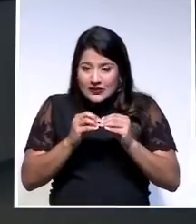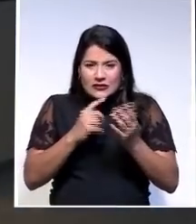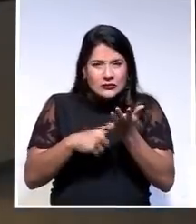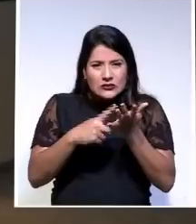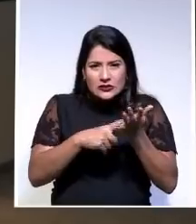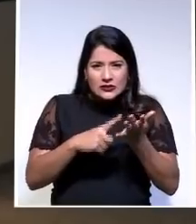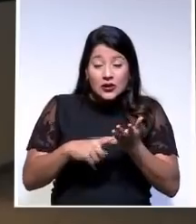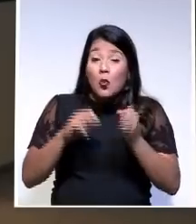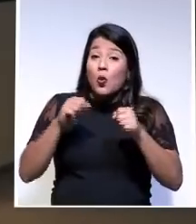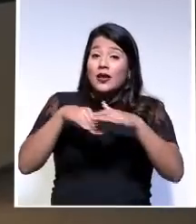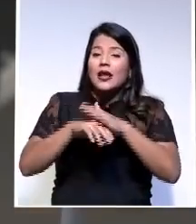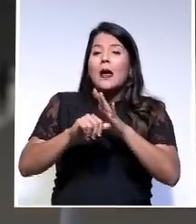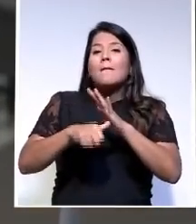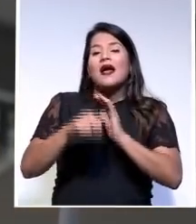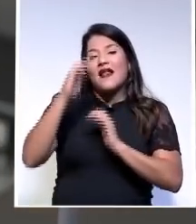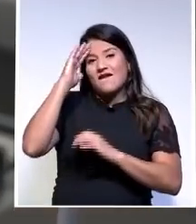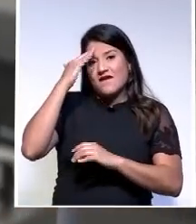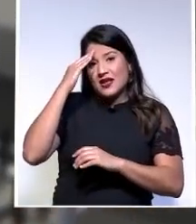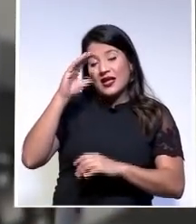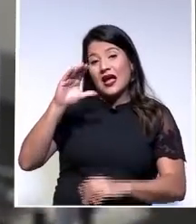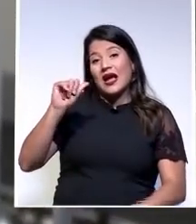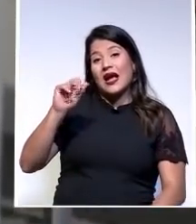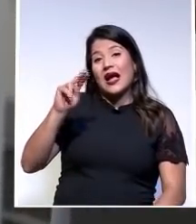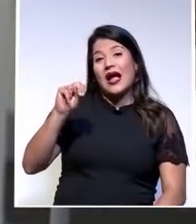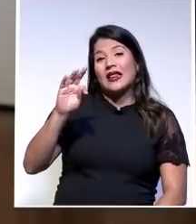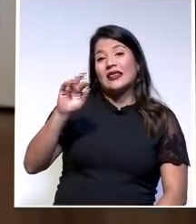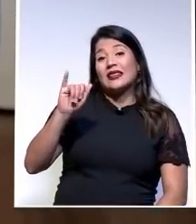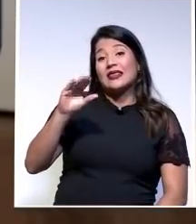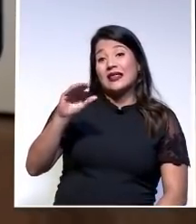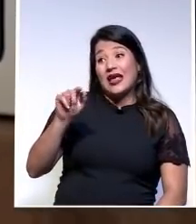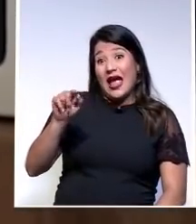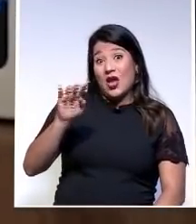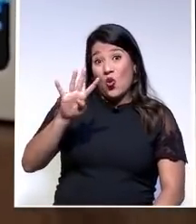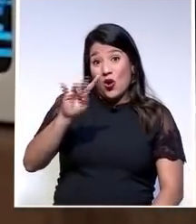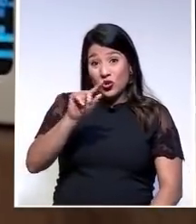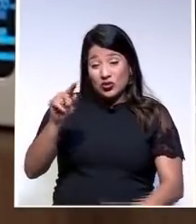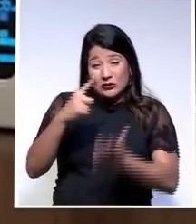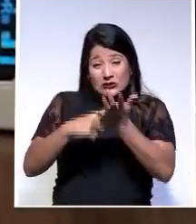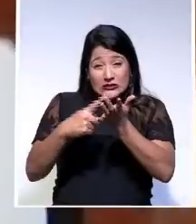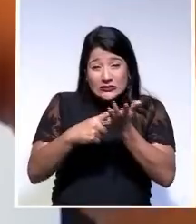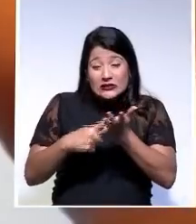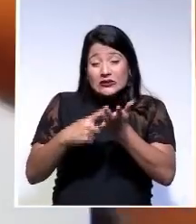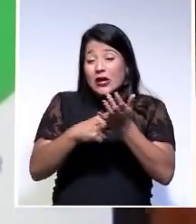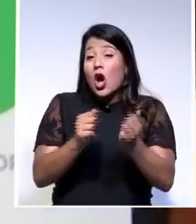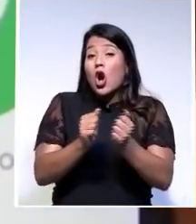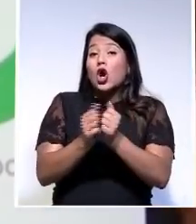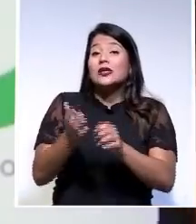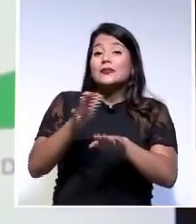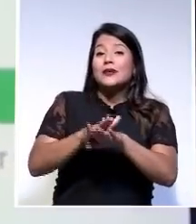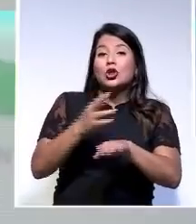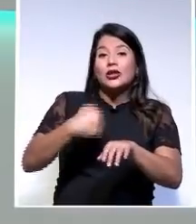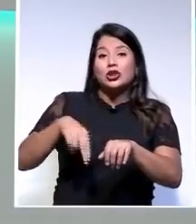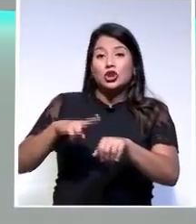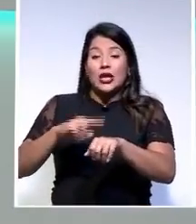pueden ingresar a la página de Facebook de CANTIC, que durante 4 semanas debatió el tema con expertos nacionales y